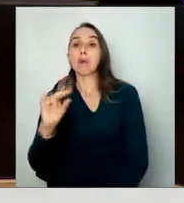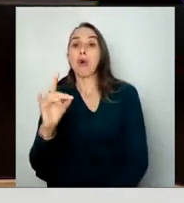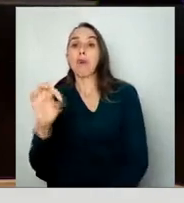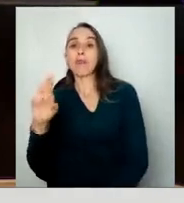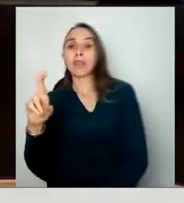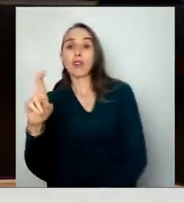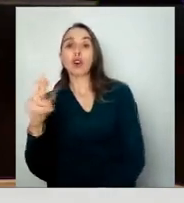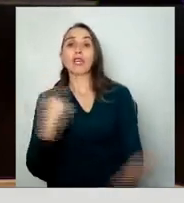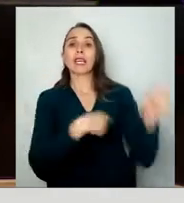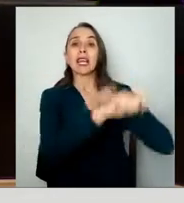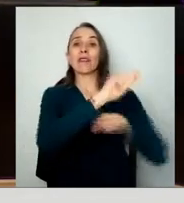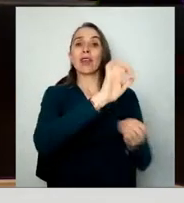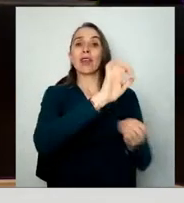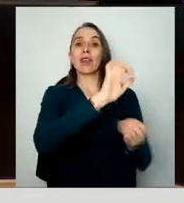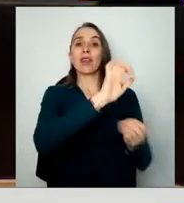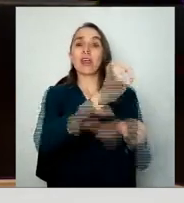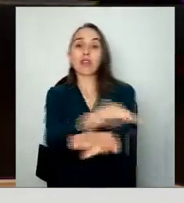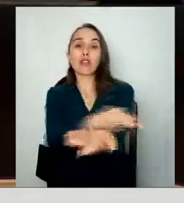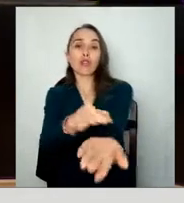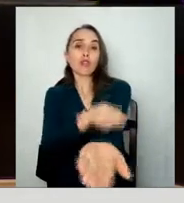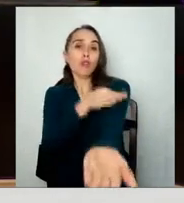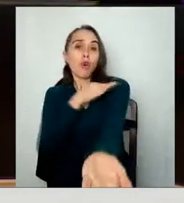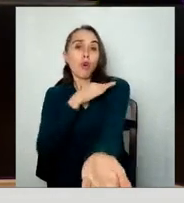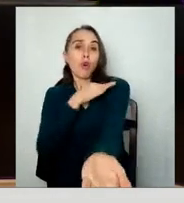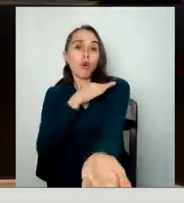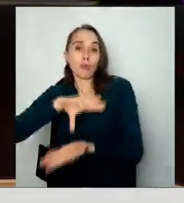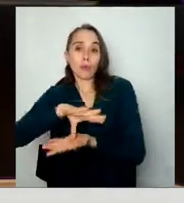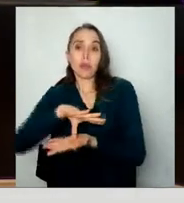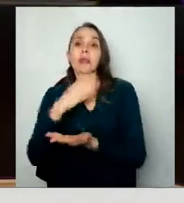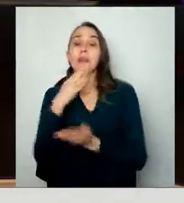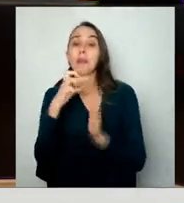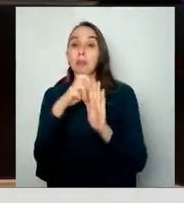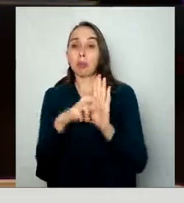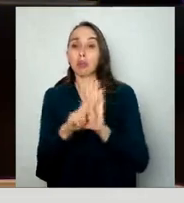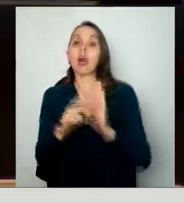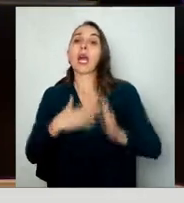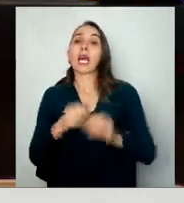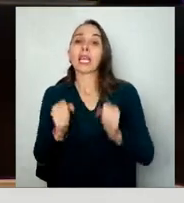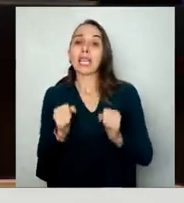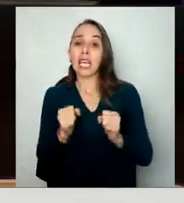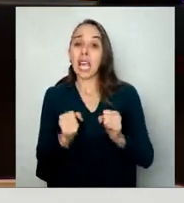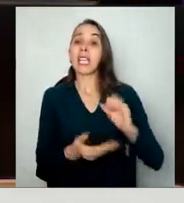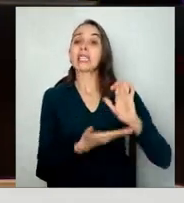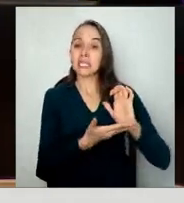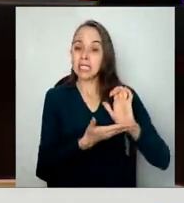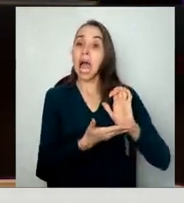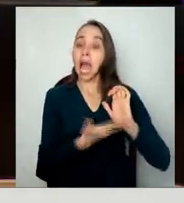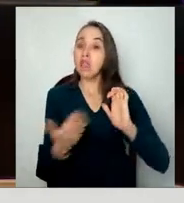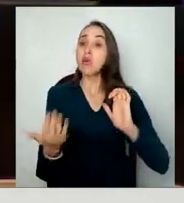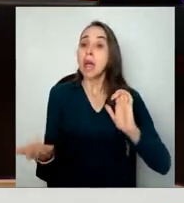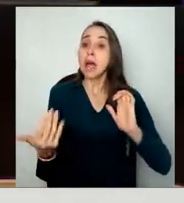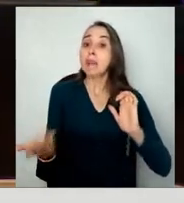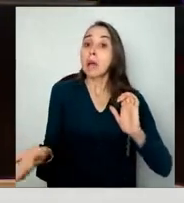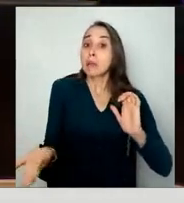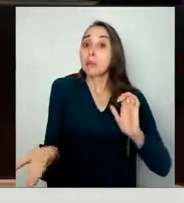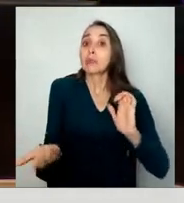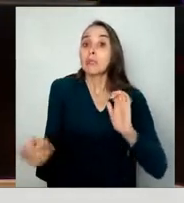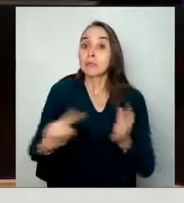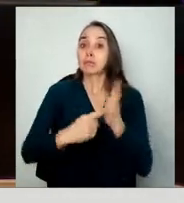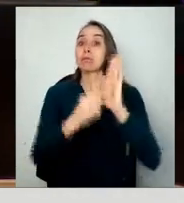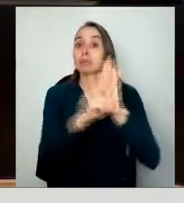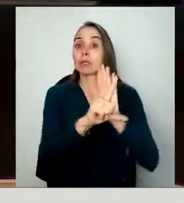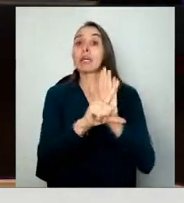nuestro país sino también es un proyecto anhelado por el propio estado Por quienes también compran